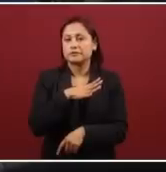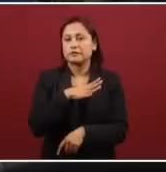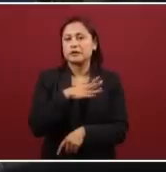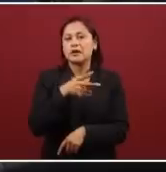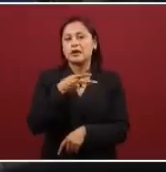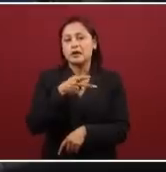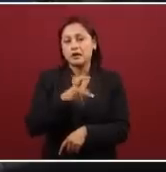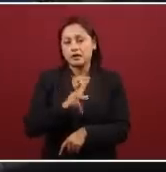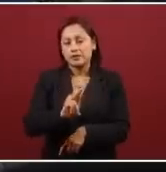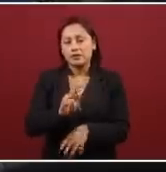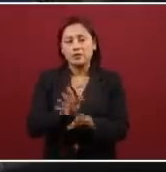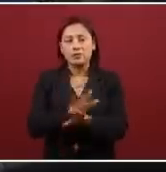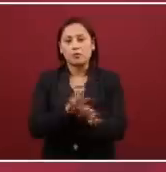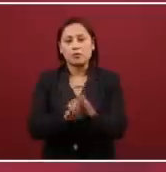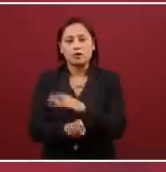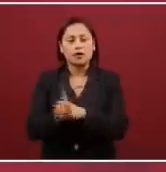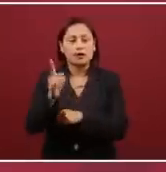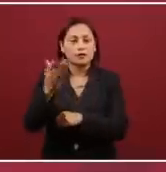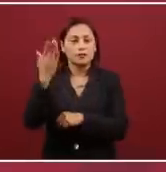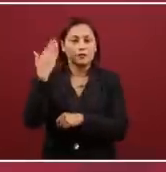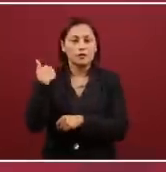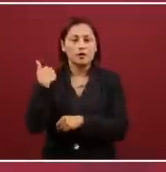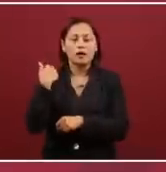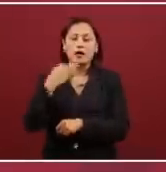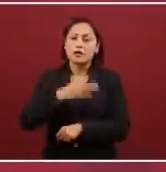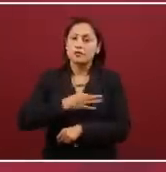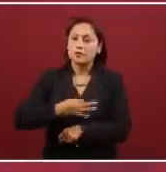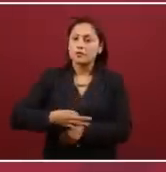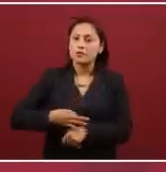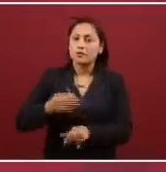Toluca, Estado de México, que estimaron